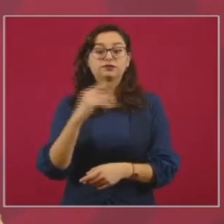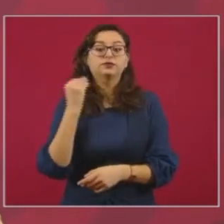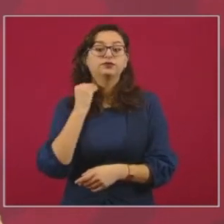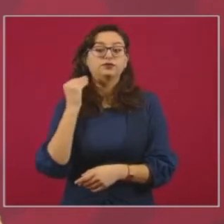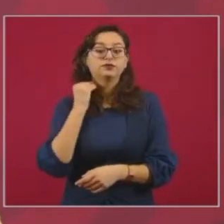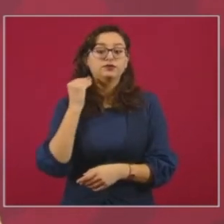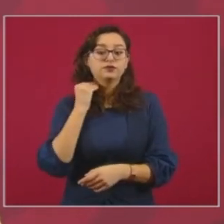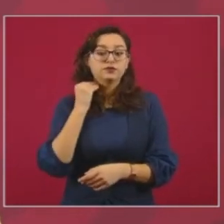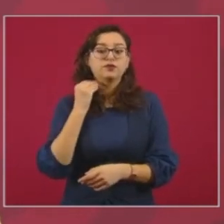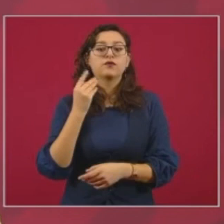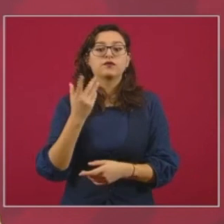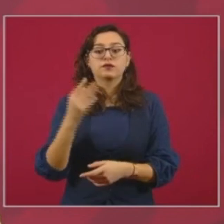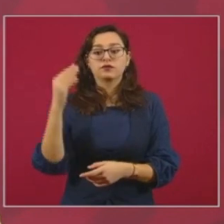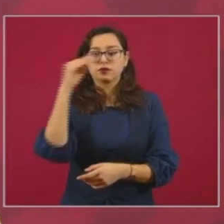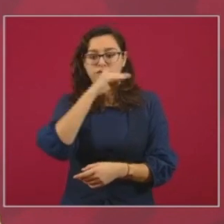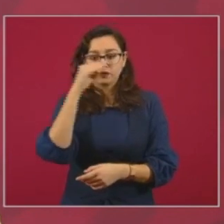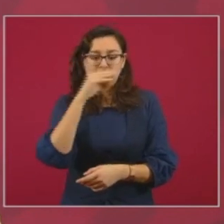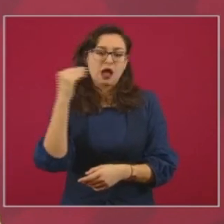oficio,